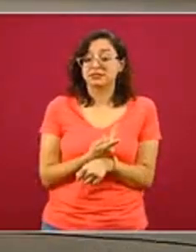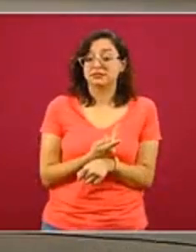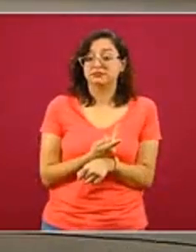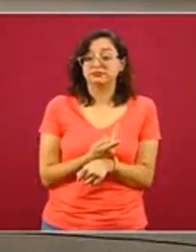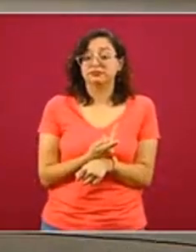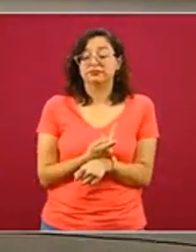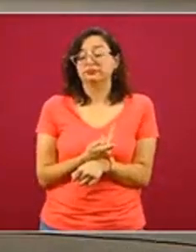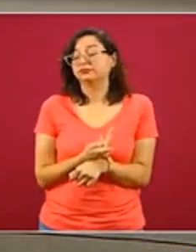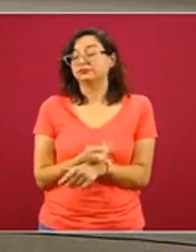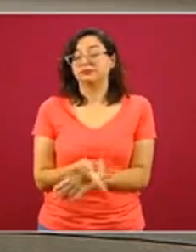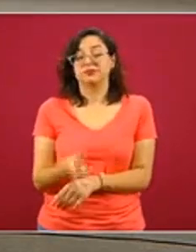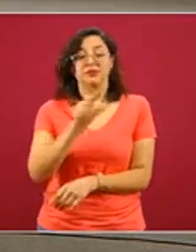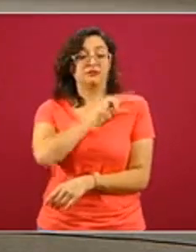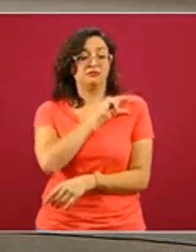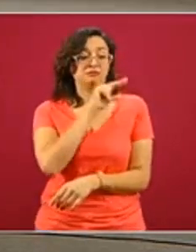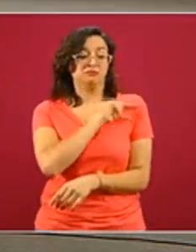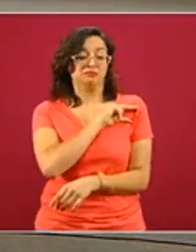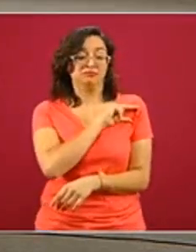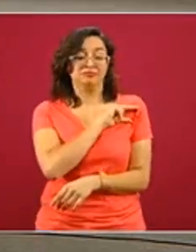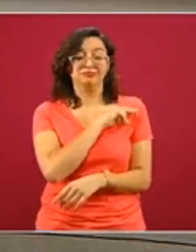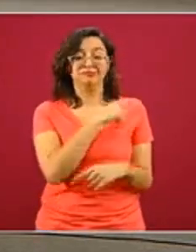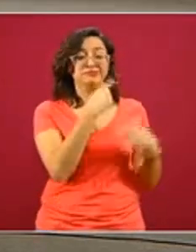universo muy diverso, muy